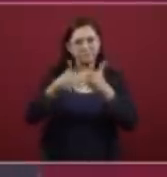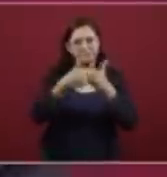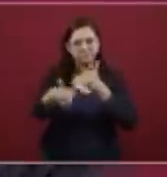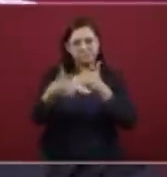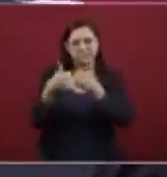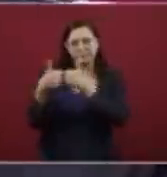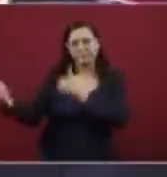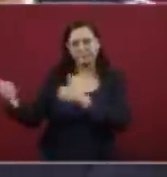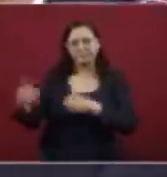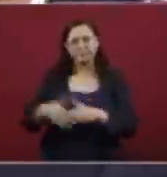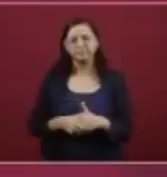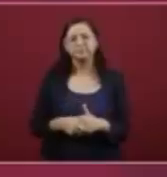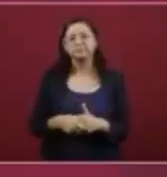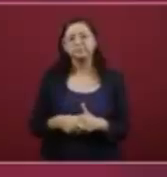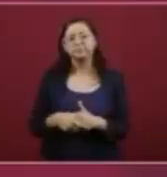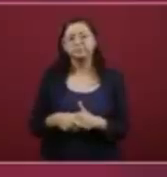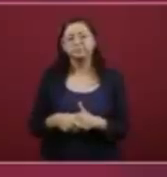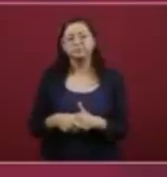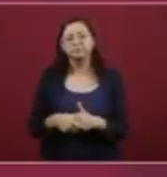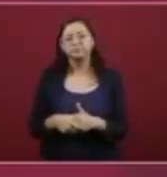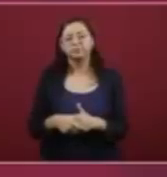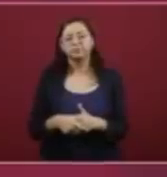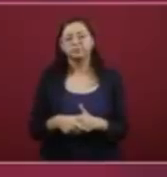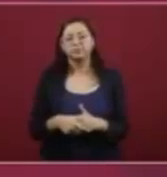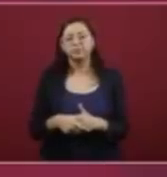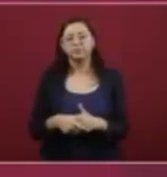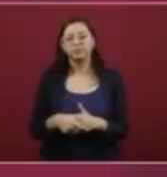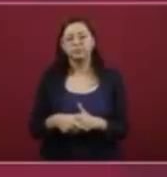Entonces, ellos